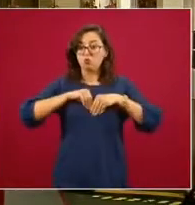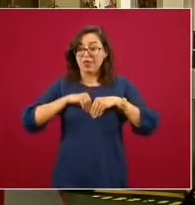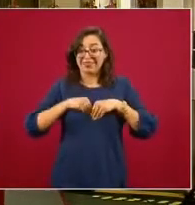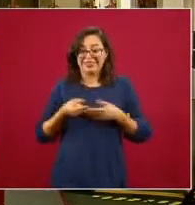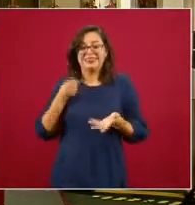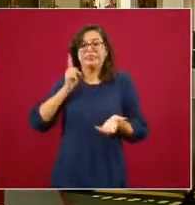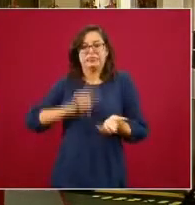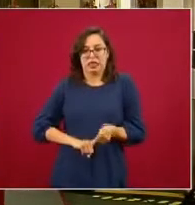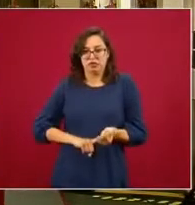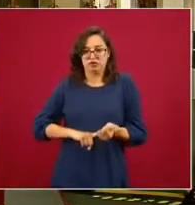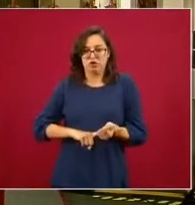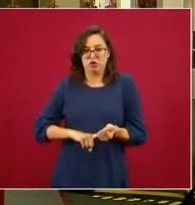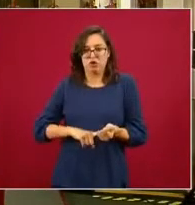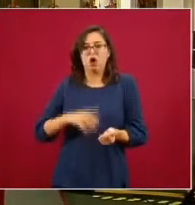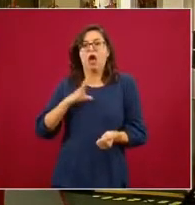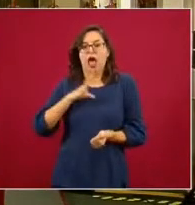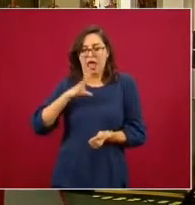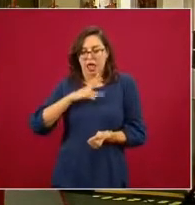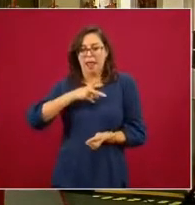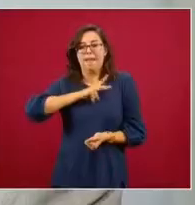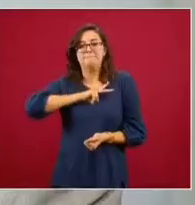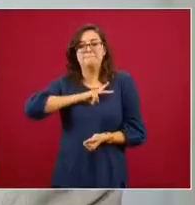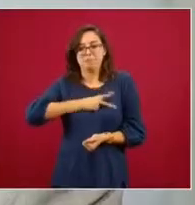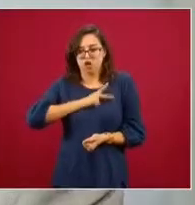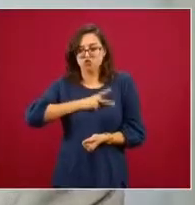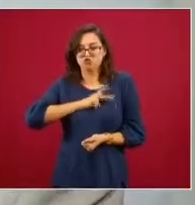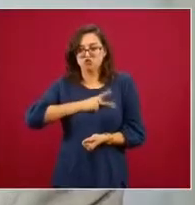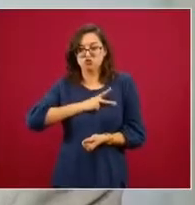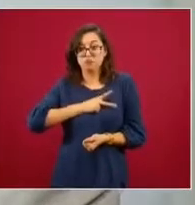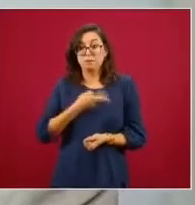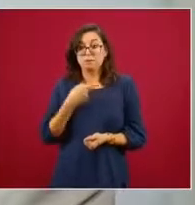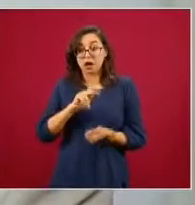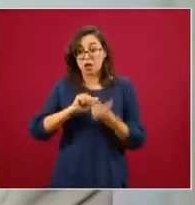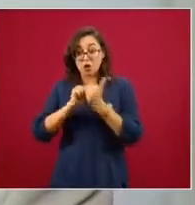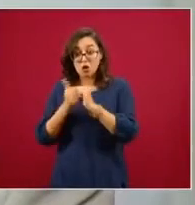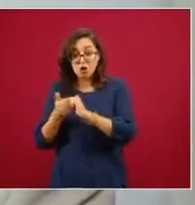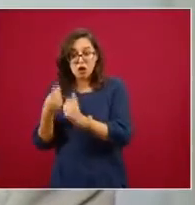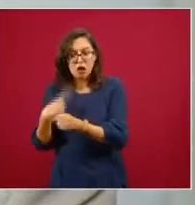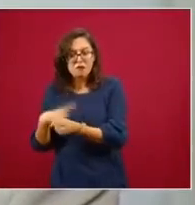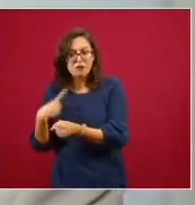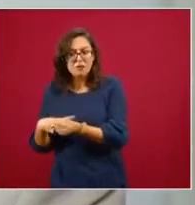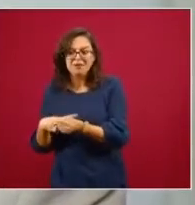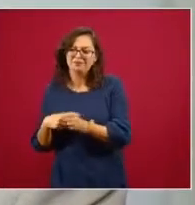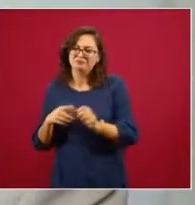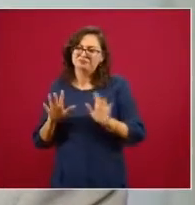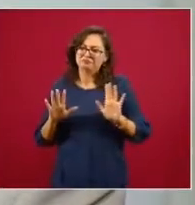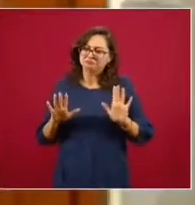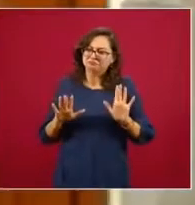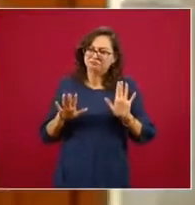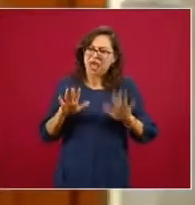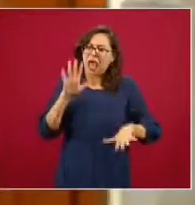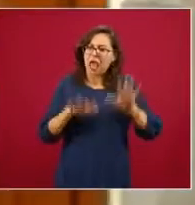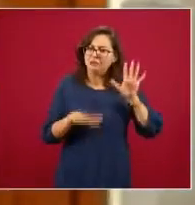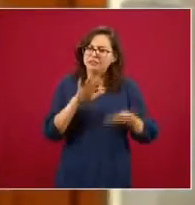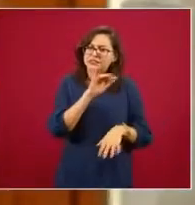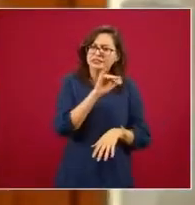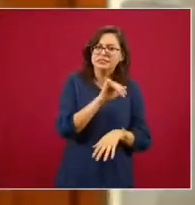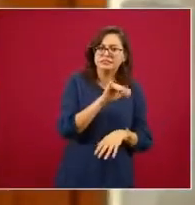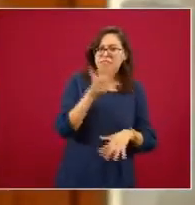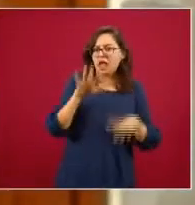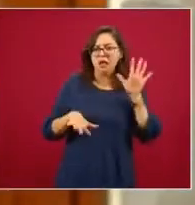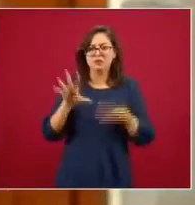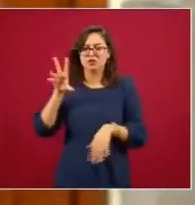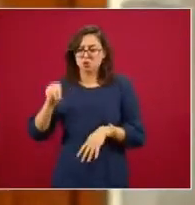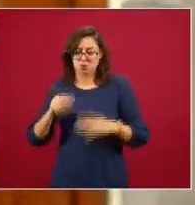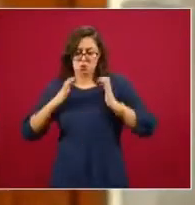virus lo tiene en sus vías respiratorias, pero de que esta persona enferme depende precisamente de la respuesta de su